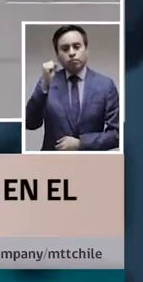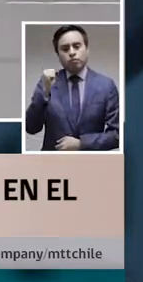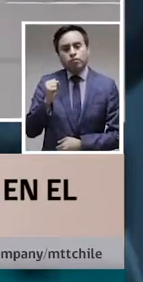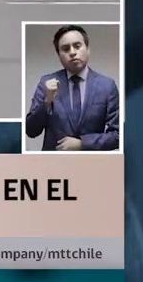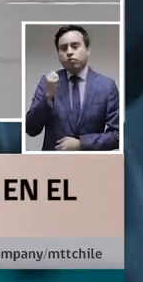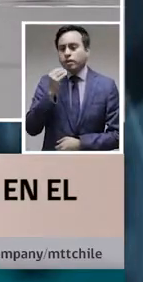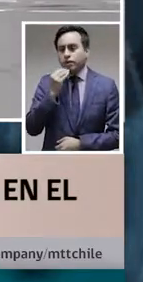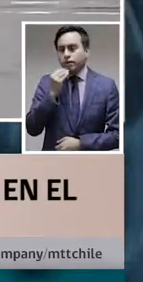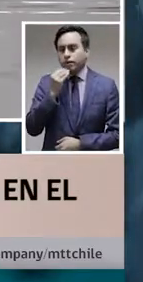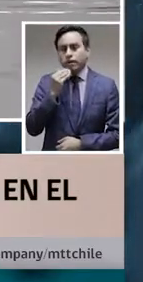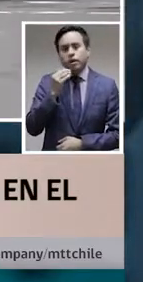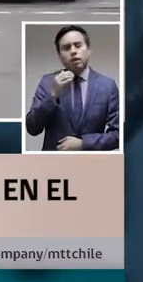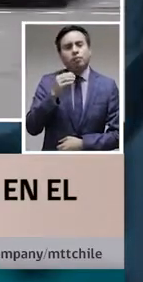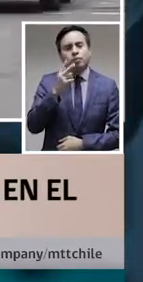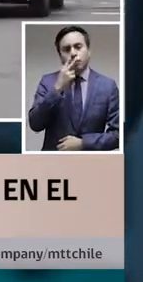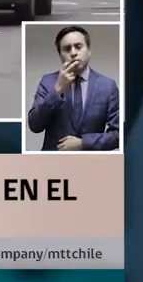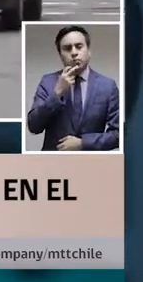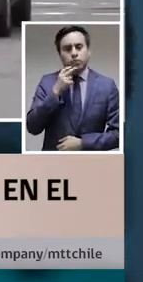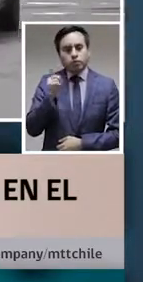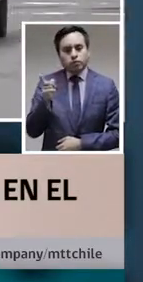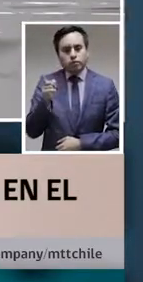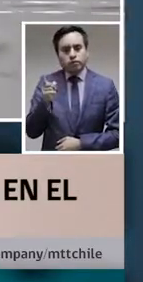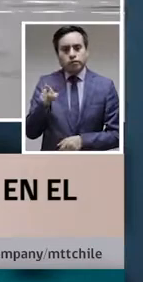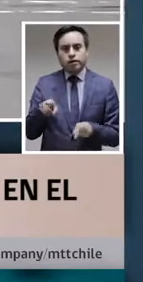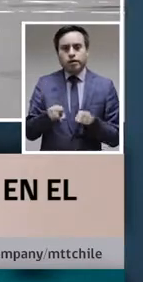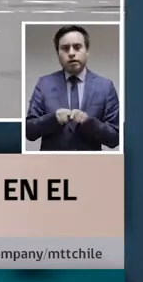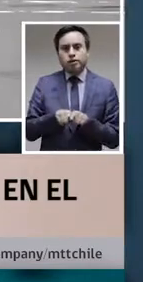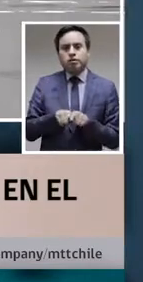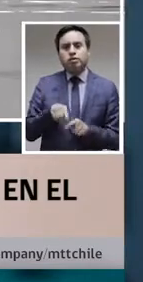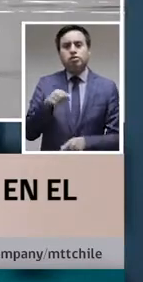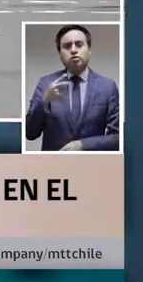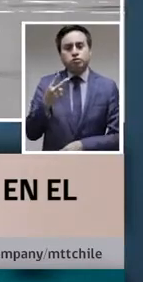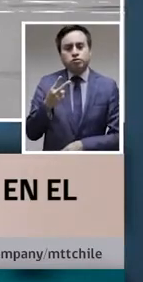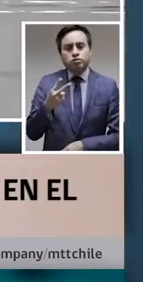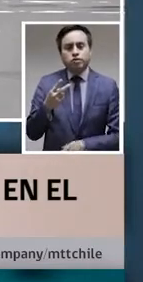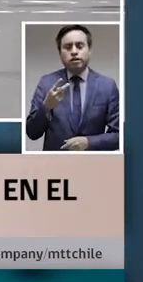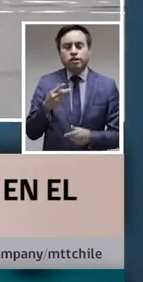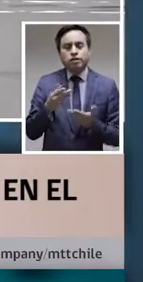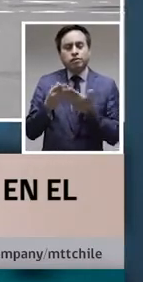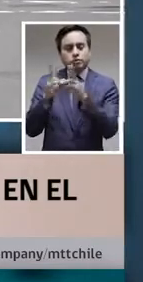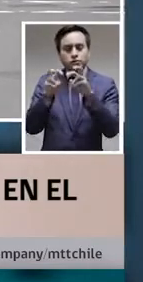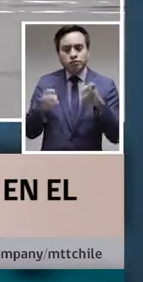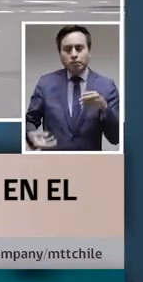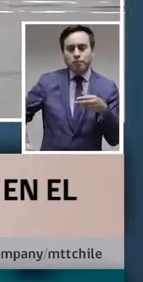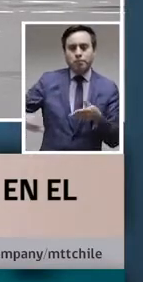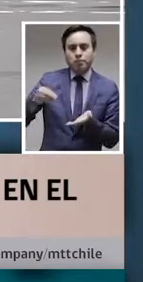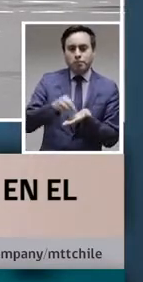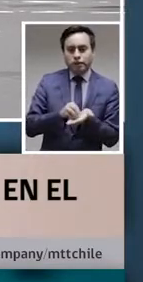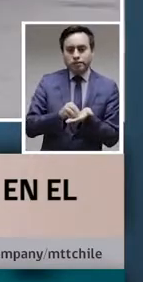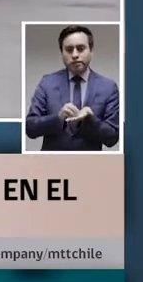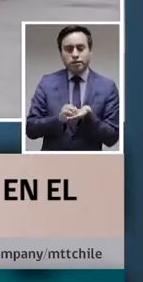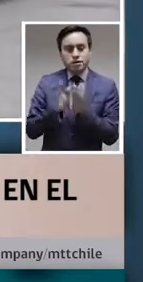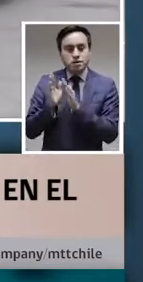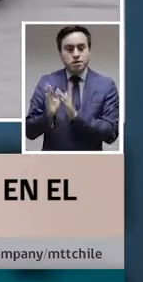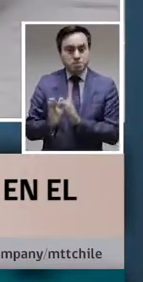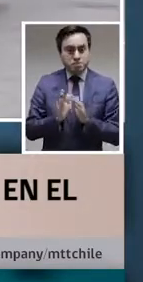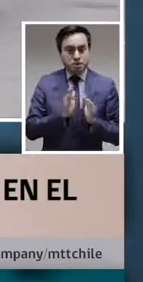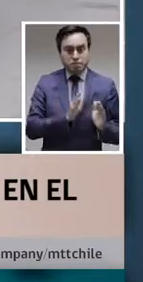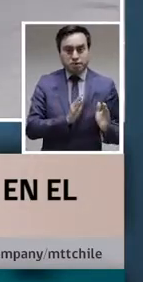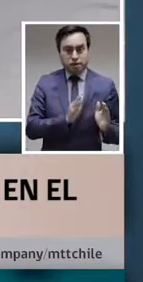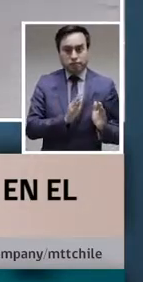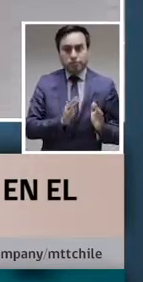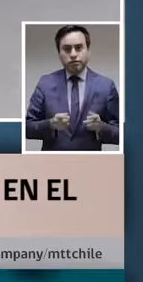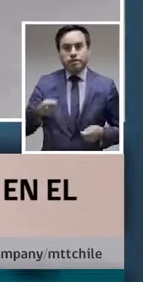Montt. Y estudios, 12 estudios relacionados con proyectos viales que van a quedar preparados para